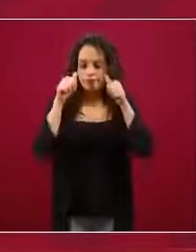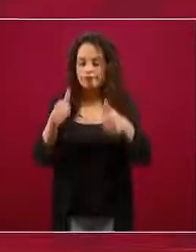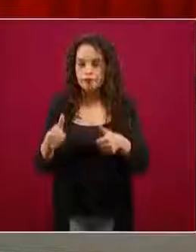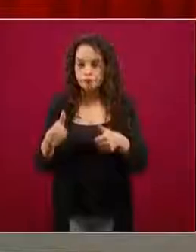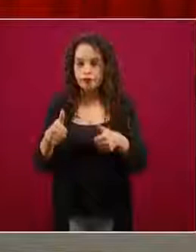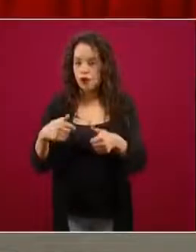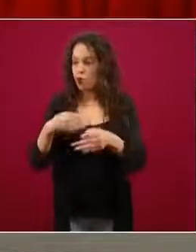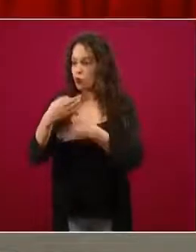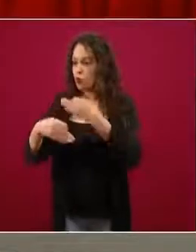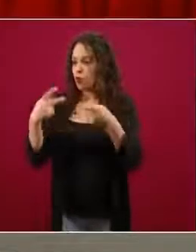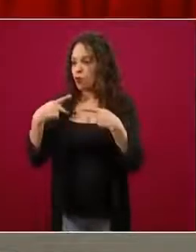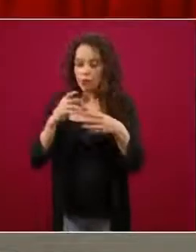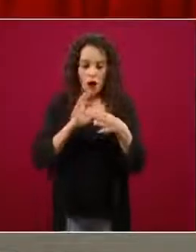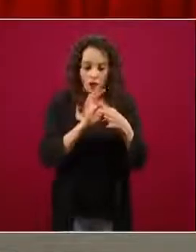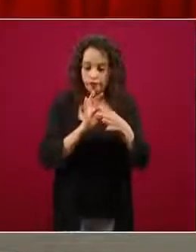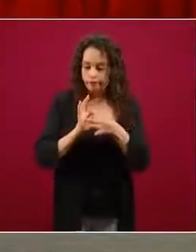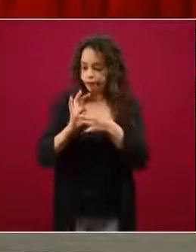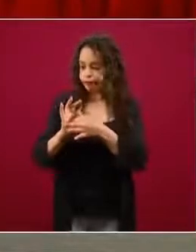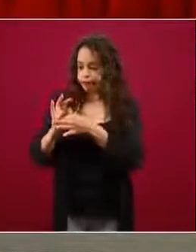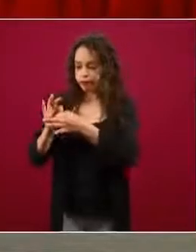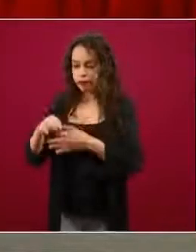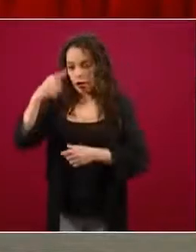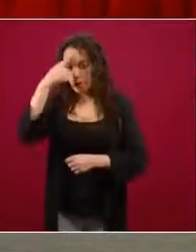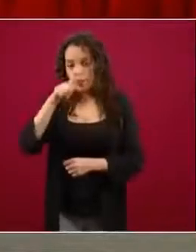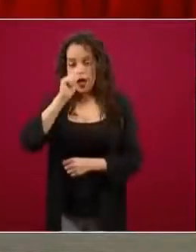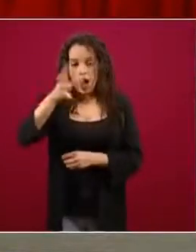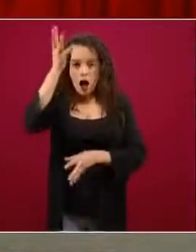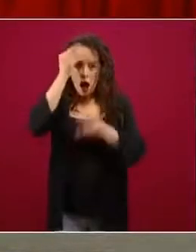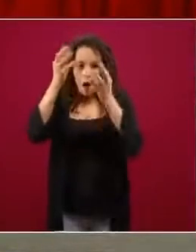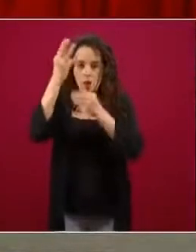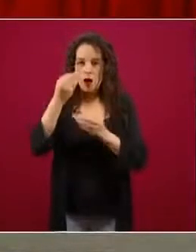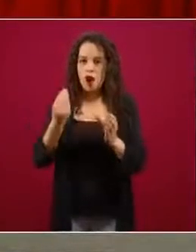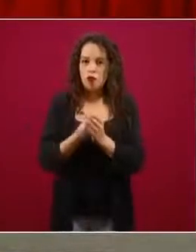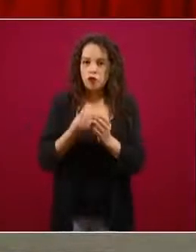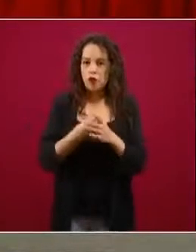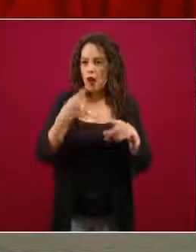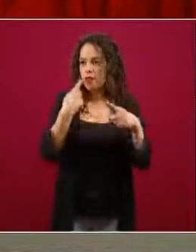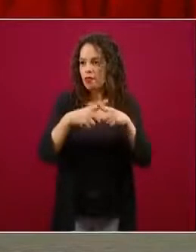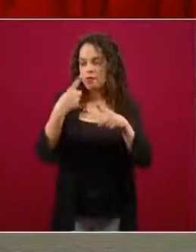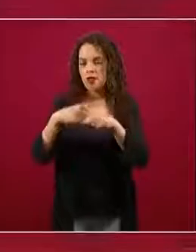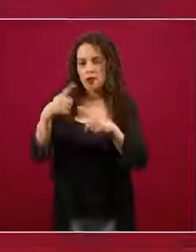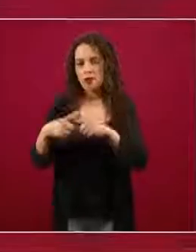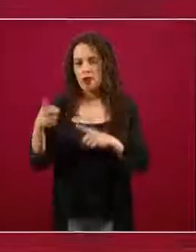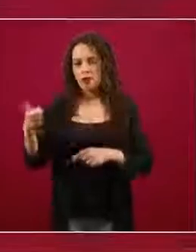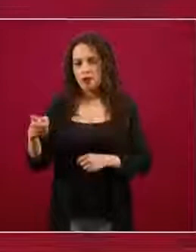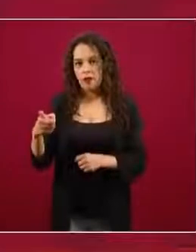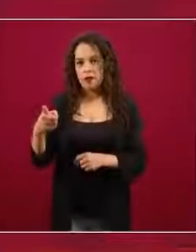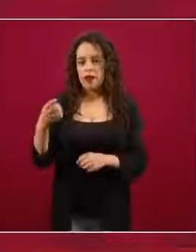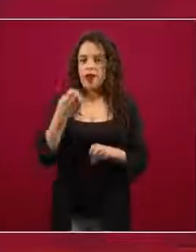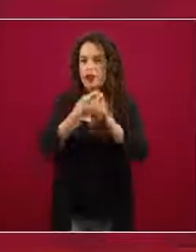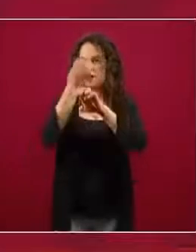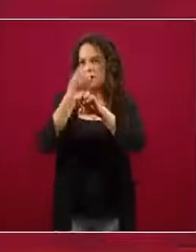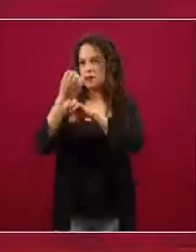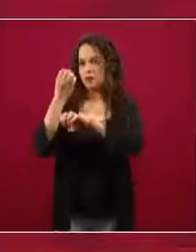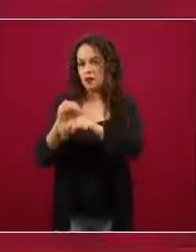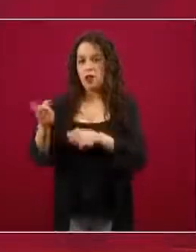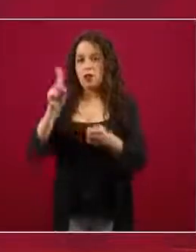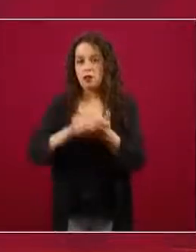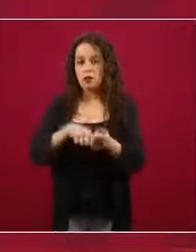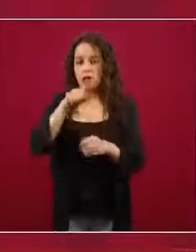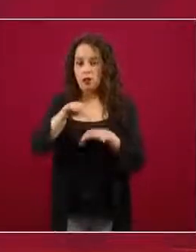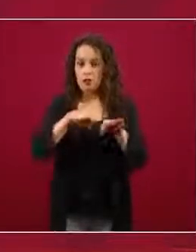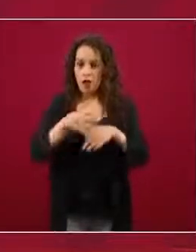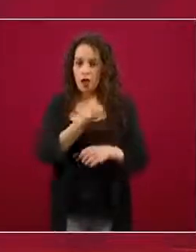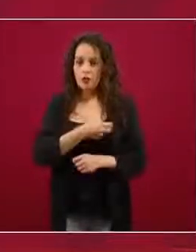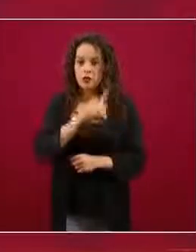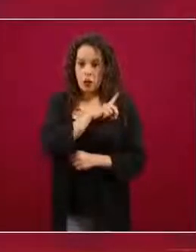entrenamiento de personas que están en todas las secretarías estatales de salud y que han recibido este entrenamiento que ha sido